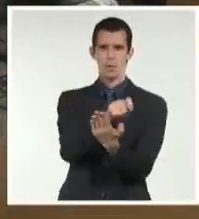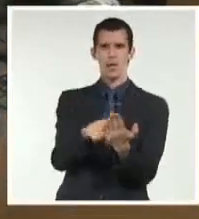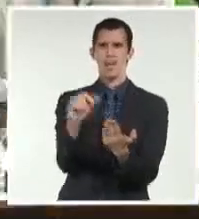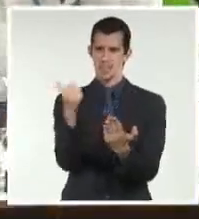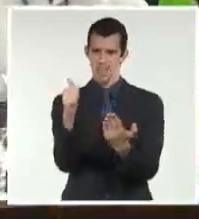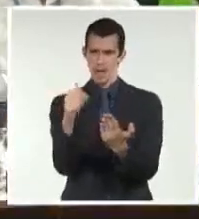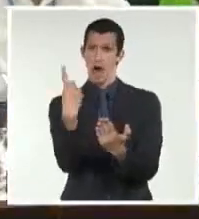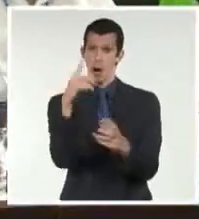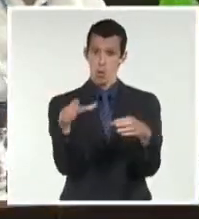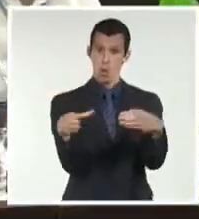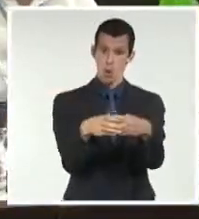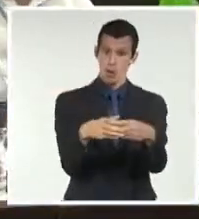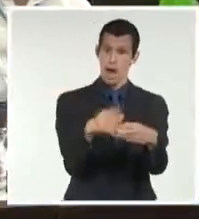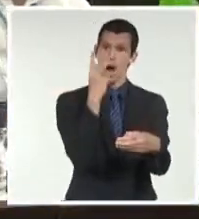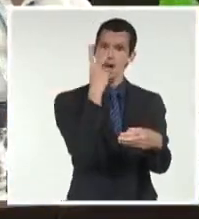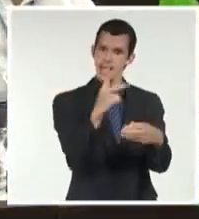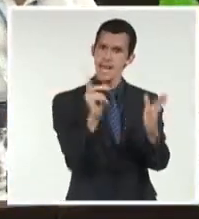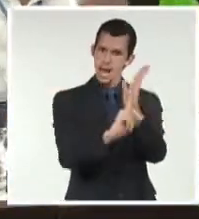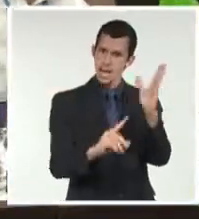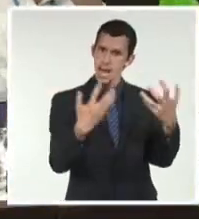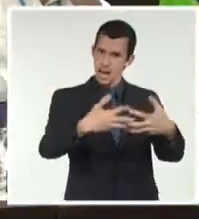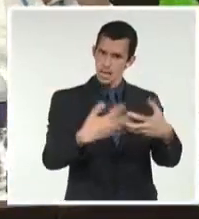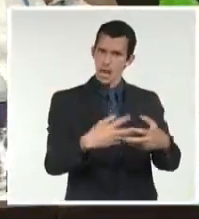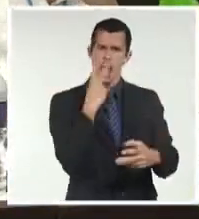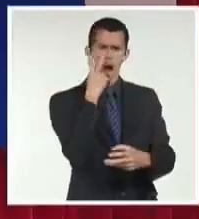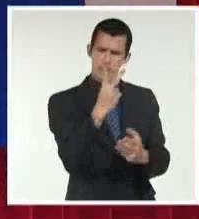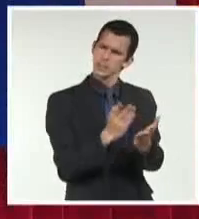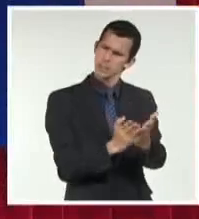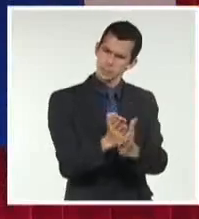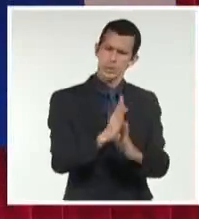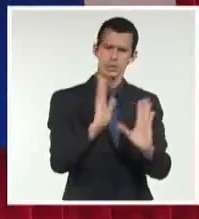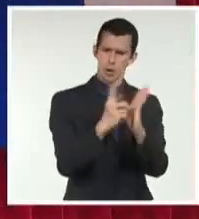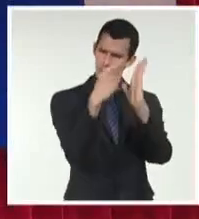en el proceso. Bernardo Espinosa, Sistema Informativo de la